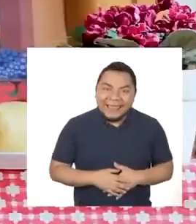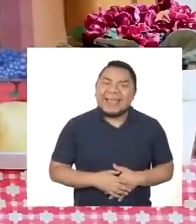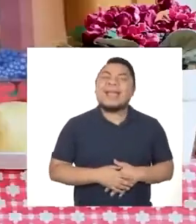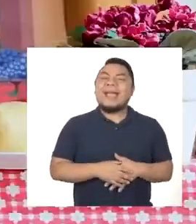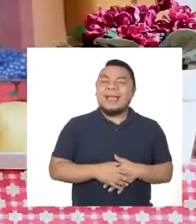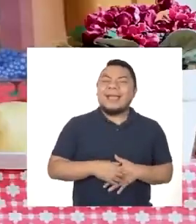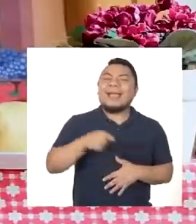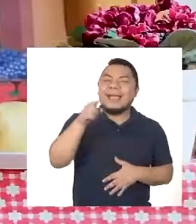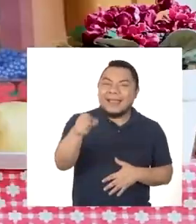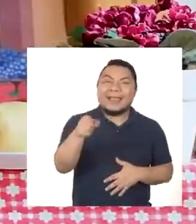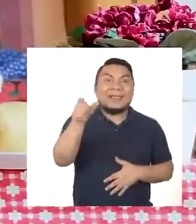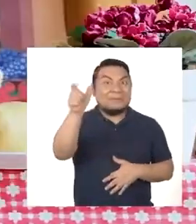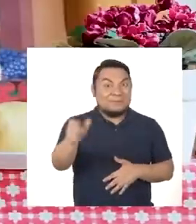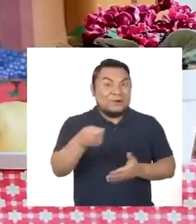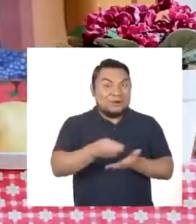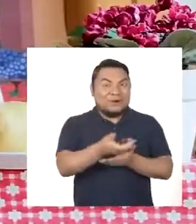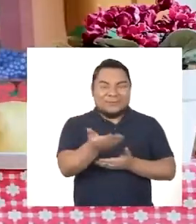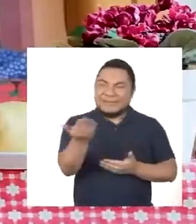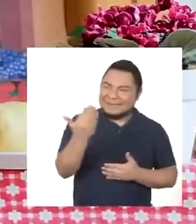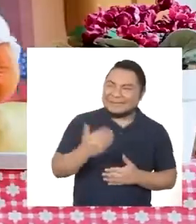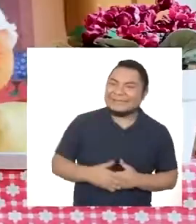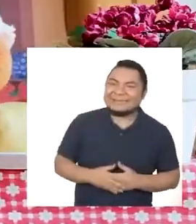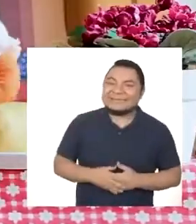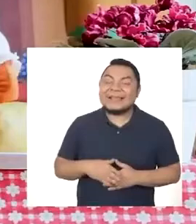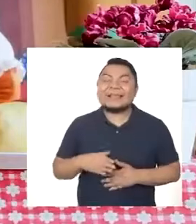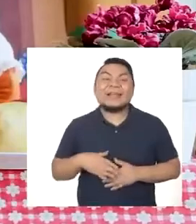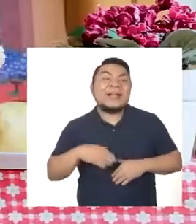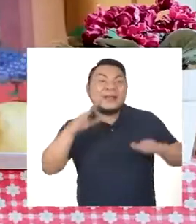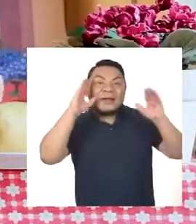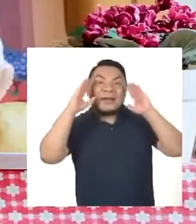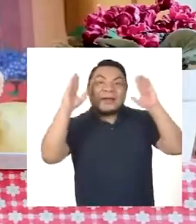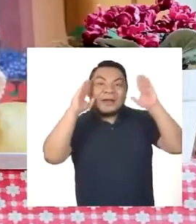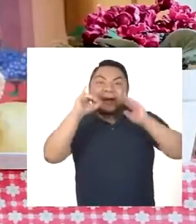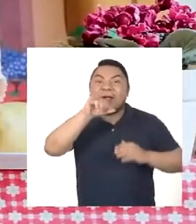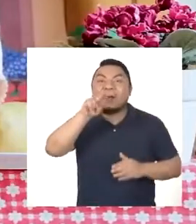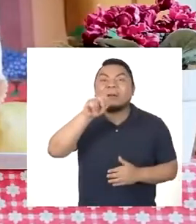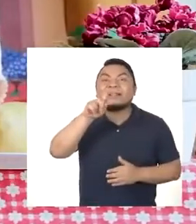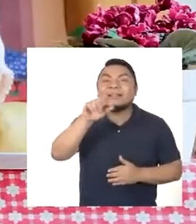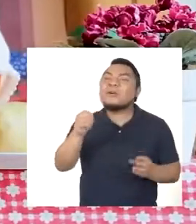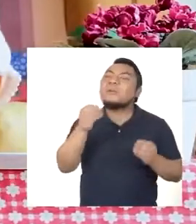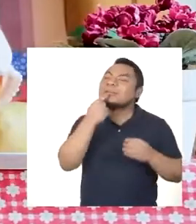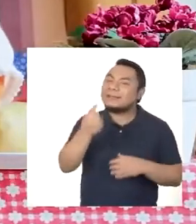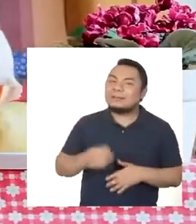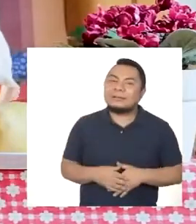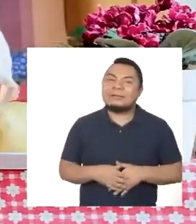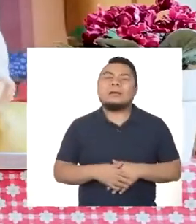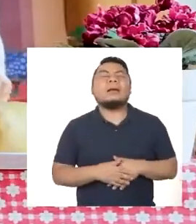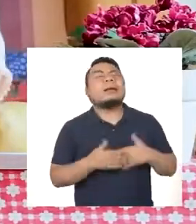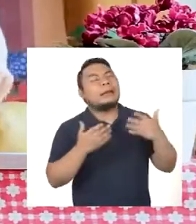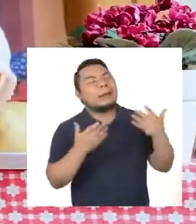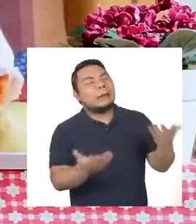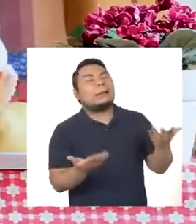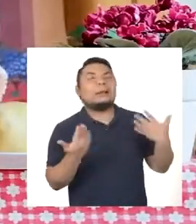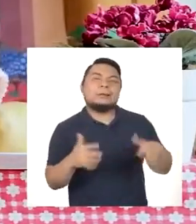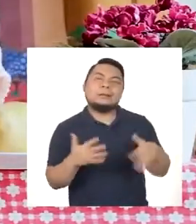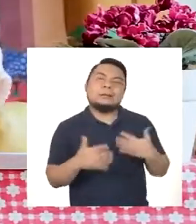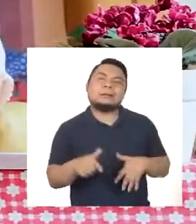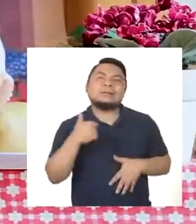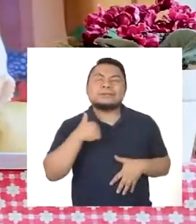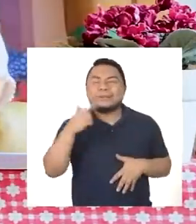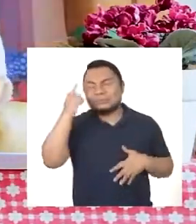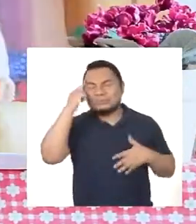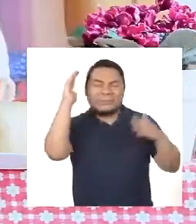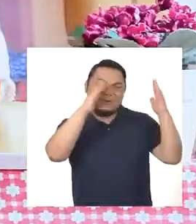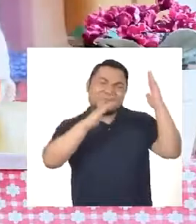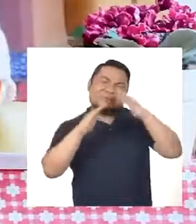Ajá, ahí entra un cliente. Juanita, ¿cómo está? Ay, señor Elvita, ando